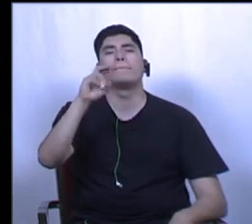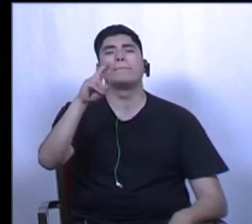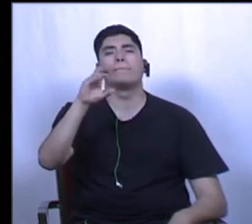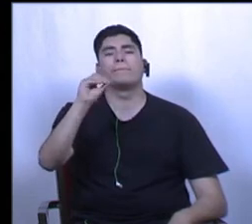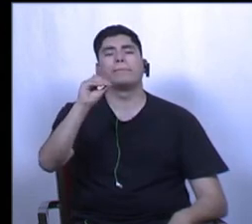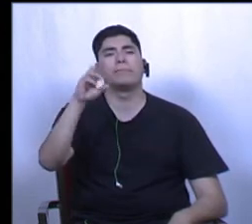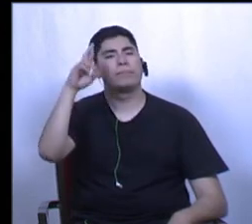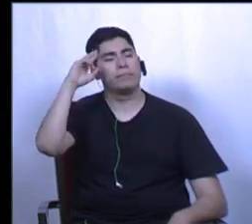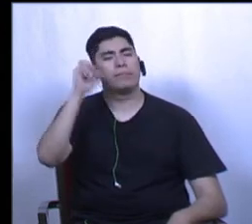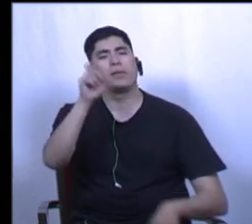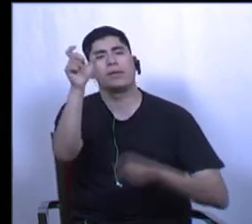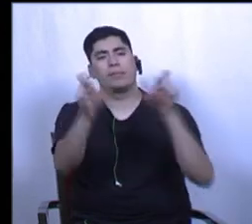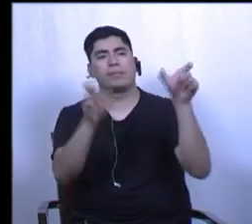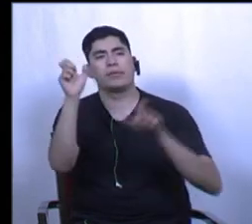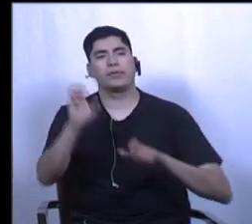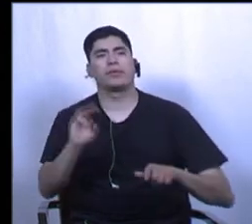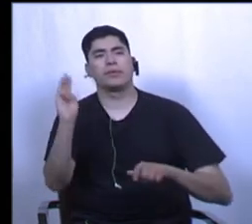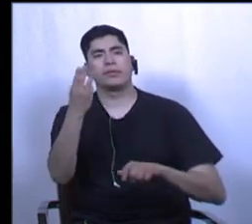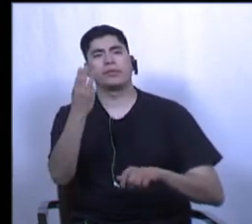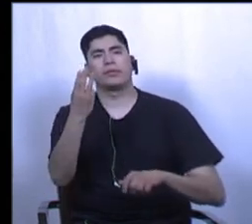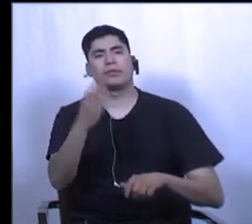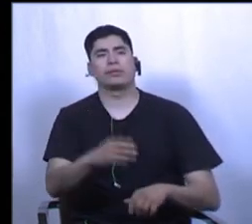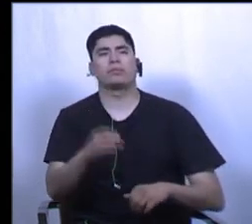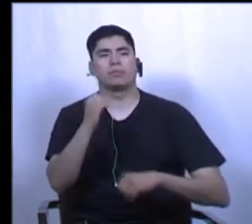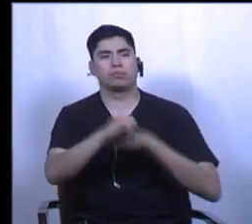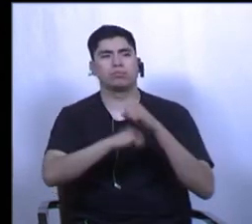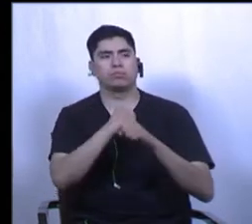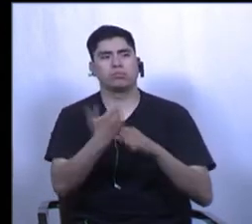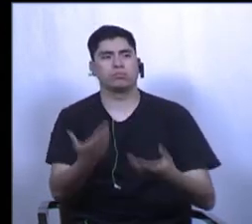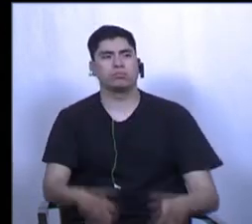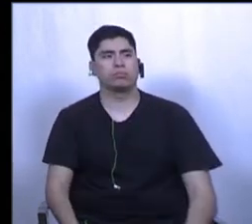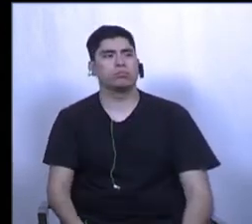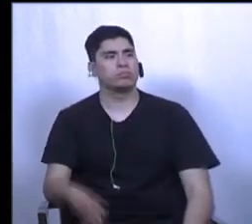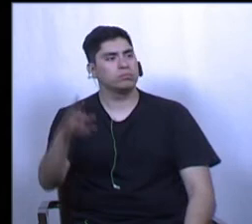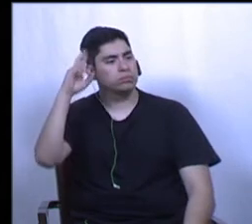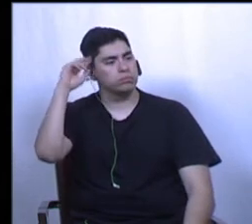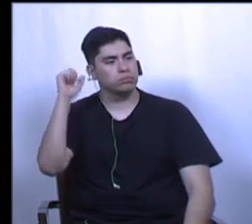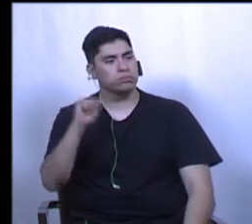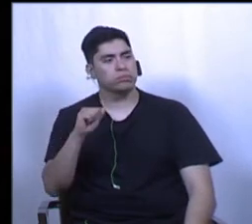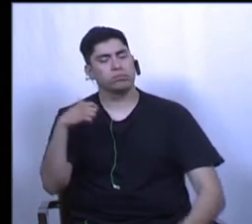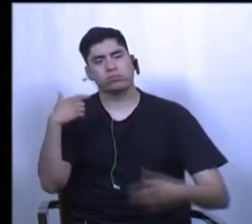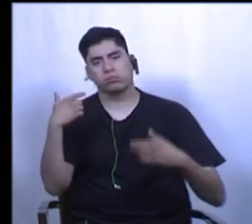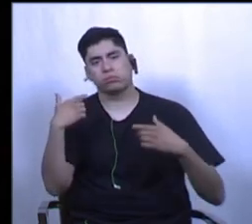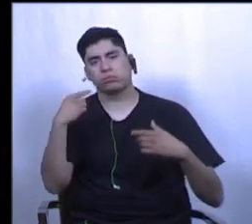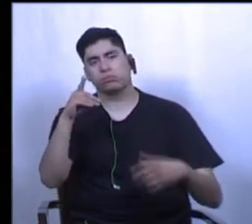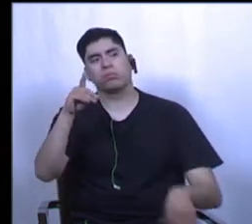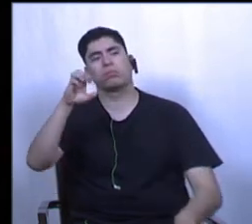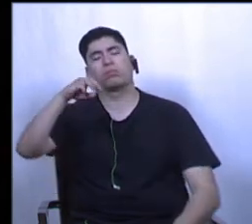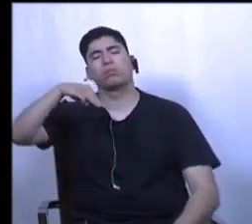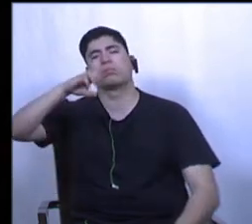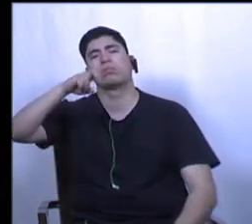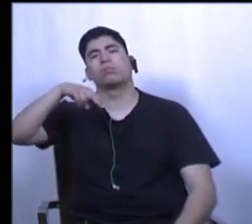la tercera edad, entonces ahora ya estamos haciendo los ensayos clínicos para la demencia.